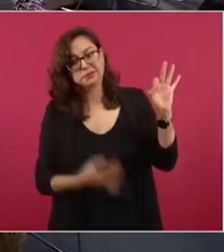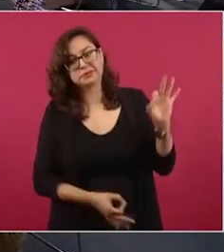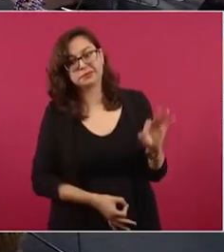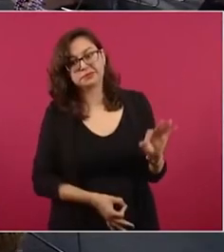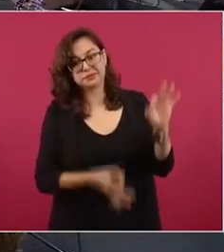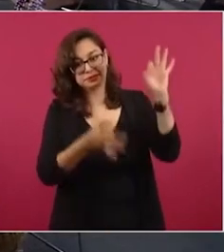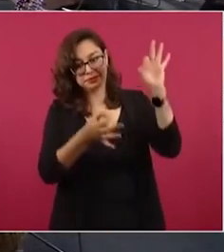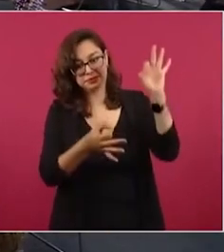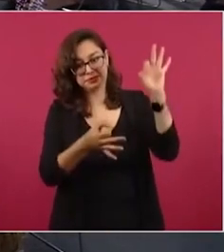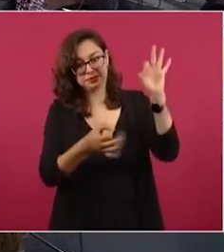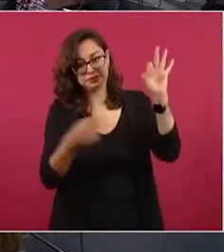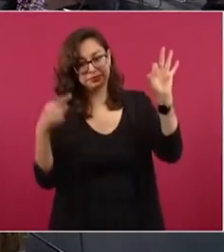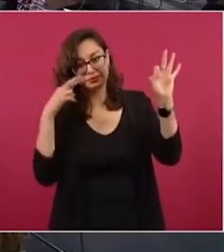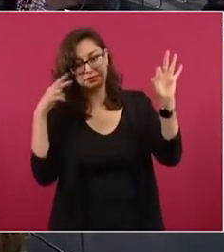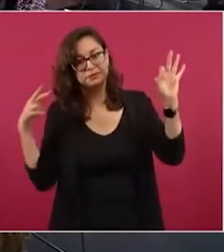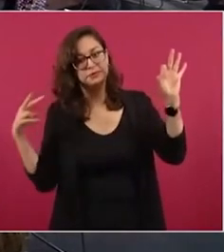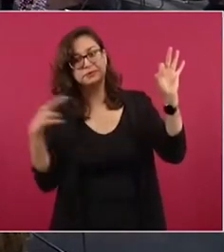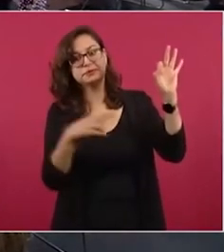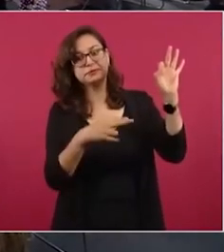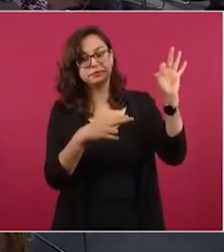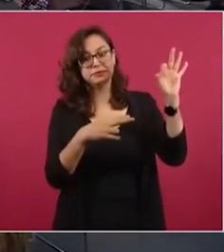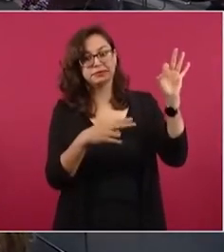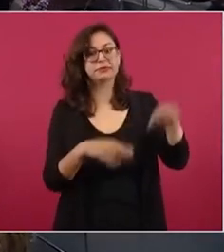Miren. Este